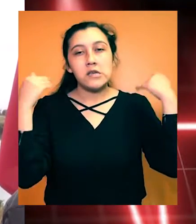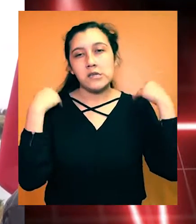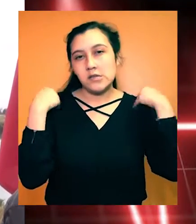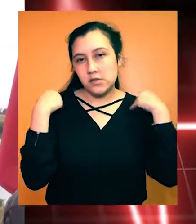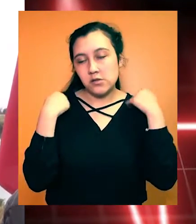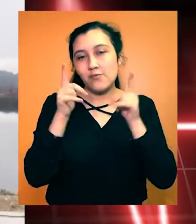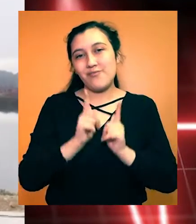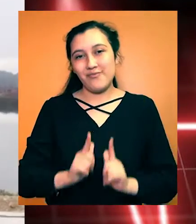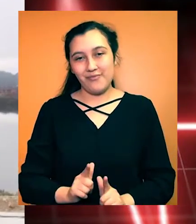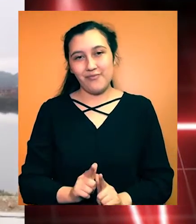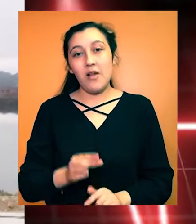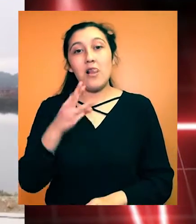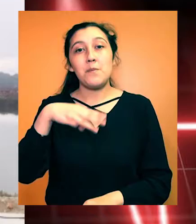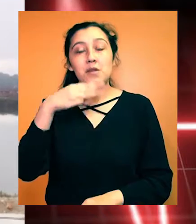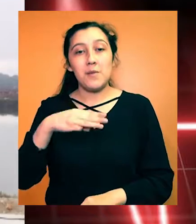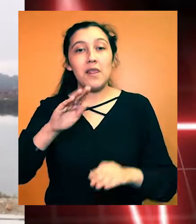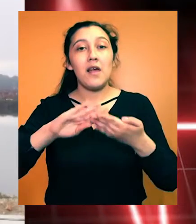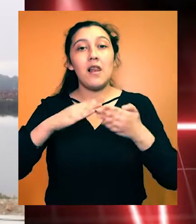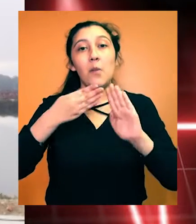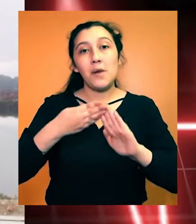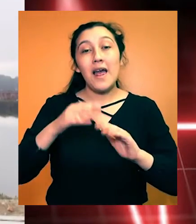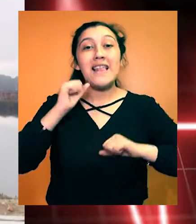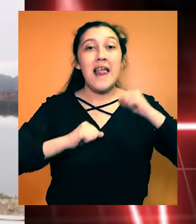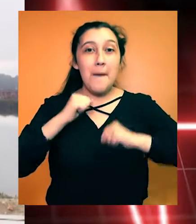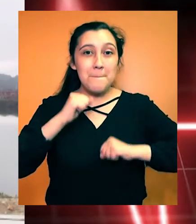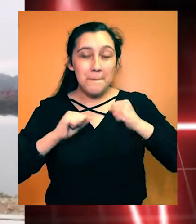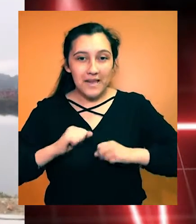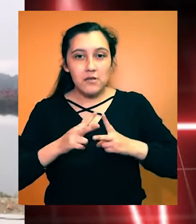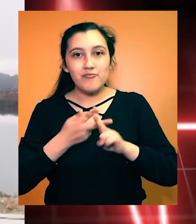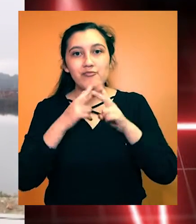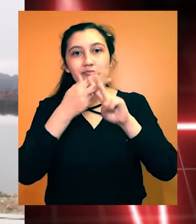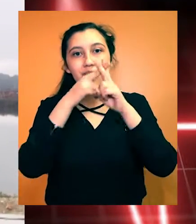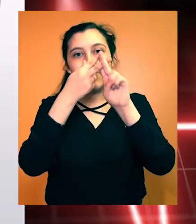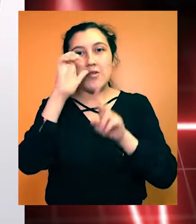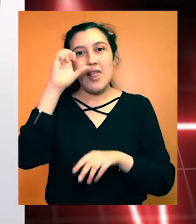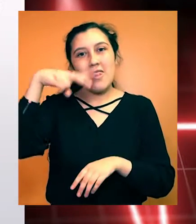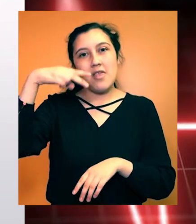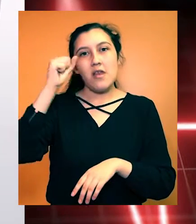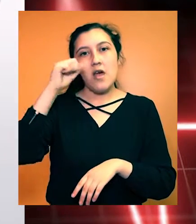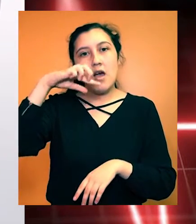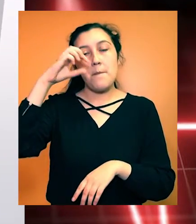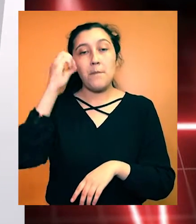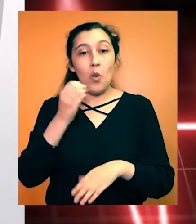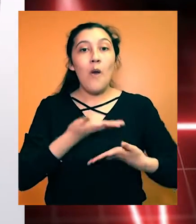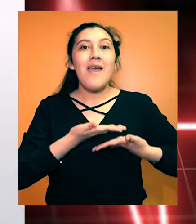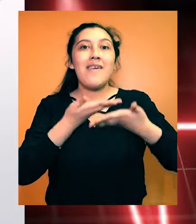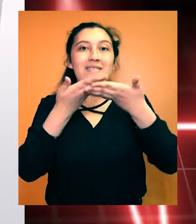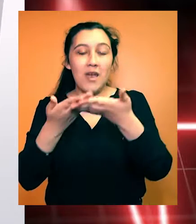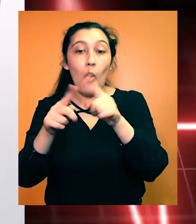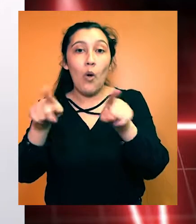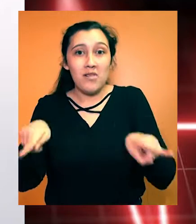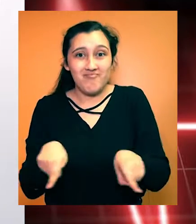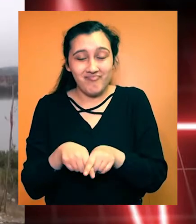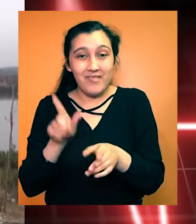de manera tranquila. Trabajo mancomunado entre la municipalidad, la comunidad y la empresa constructora Enaco, quien no tuvo